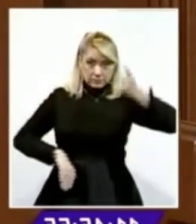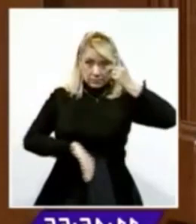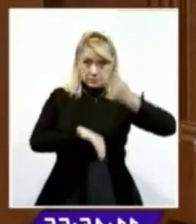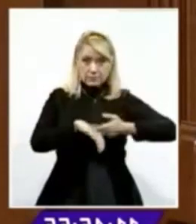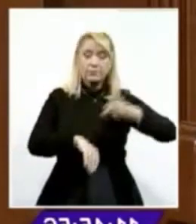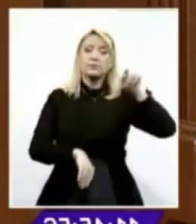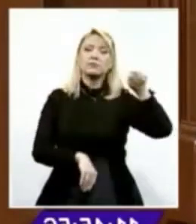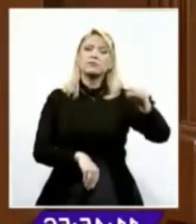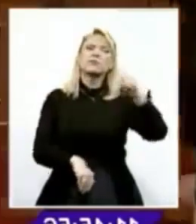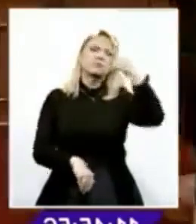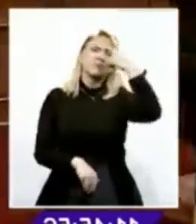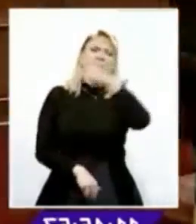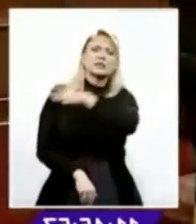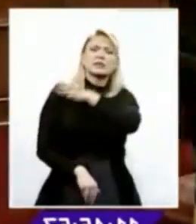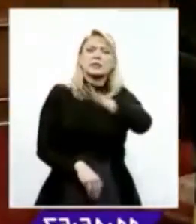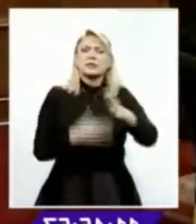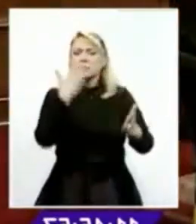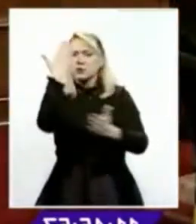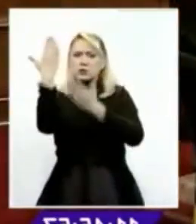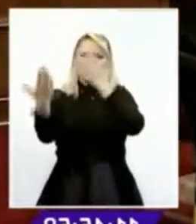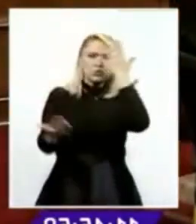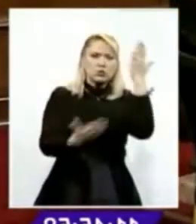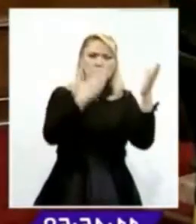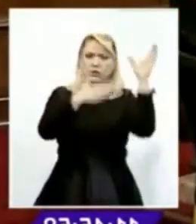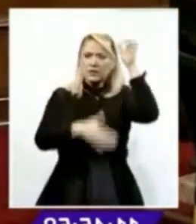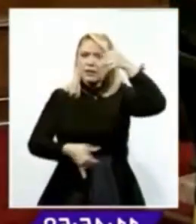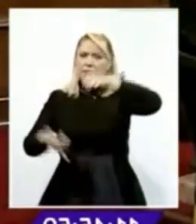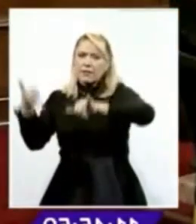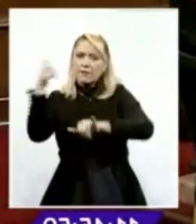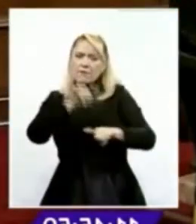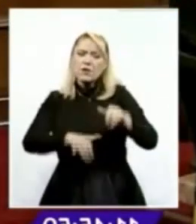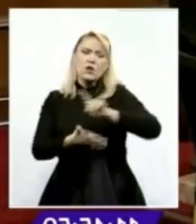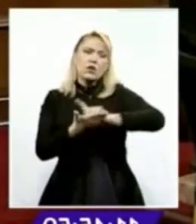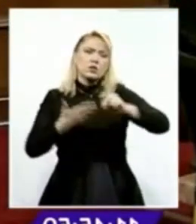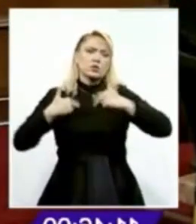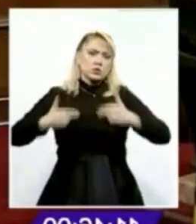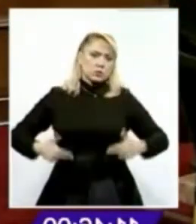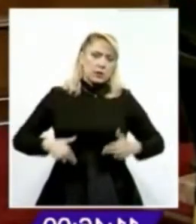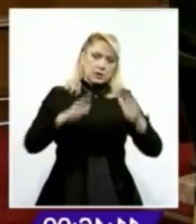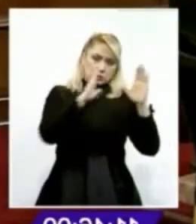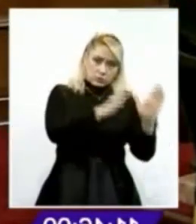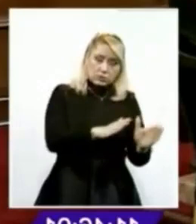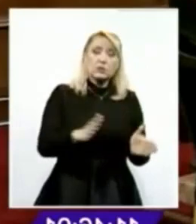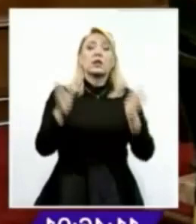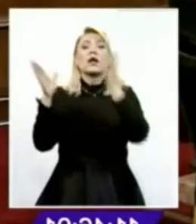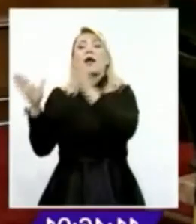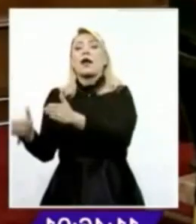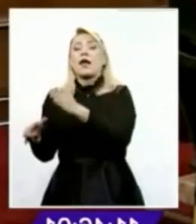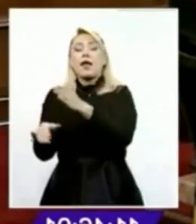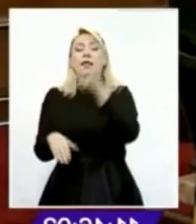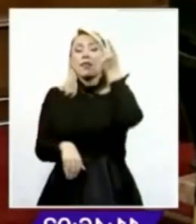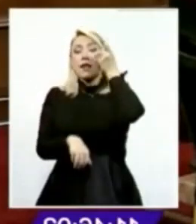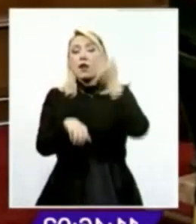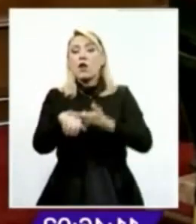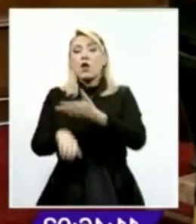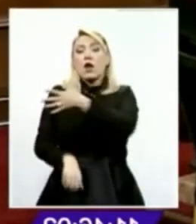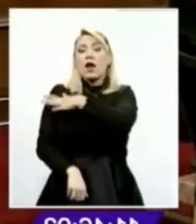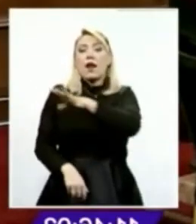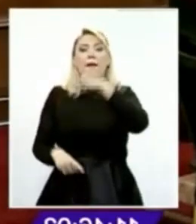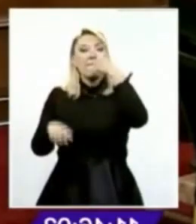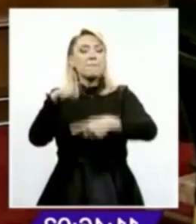la Unidad General de Conocimiento Científico y Derechos Humanos y la Dirección General de